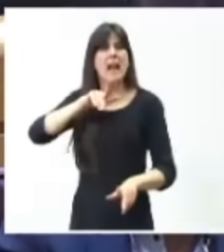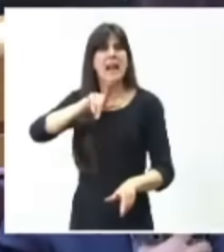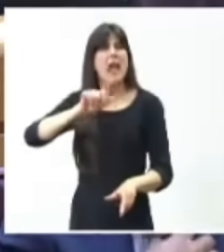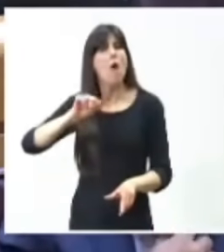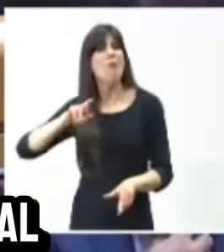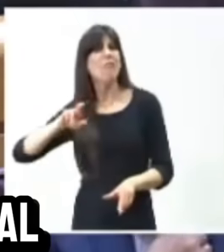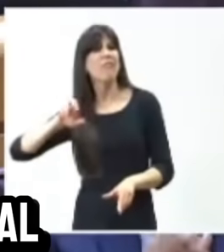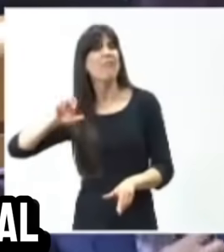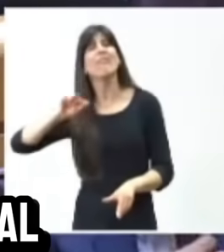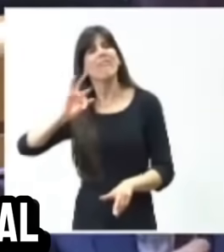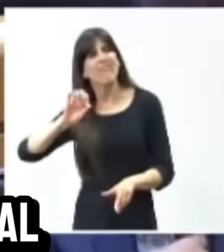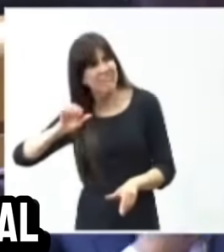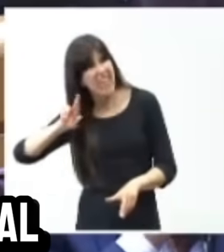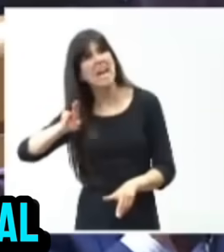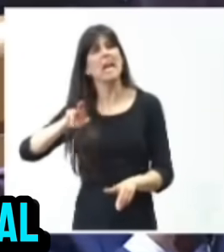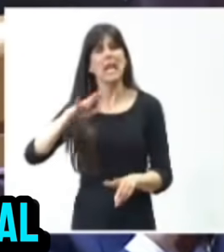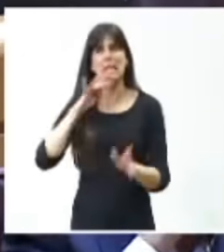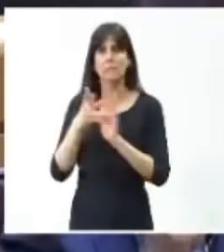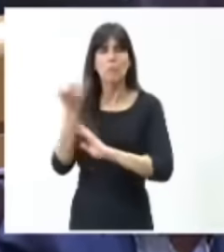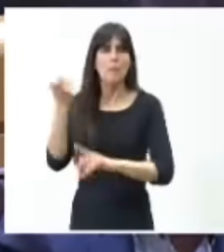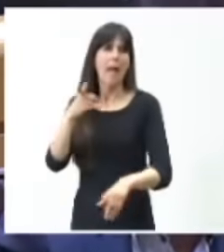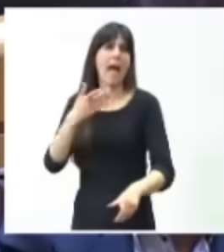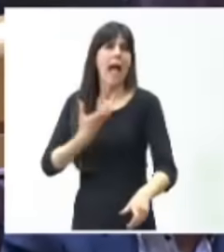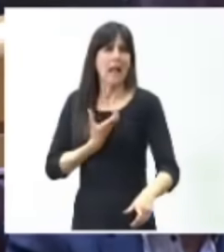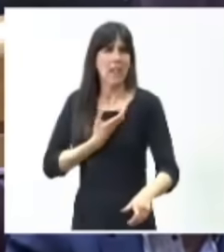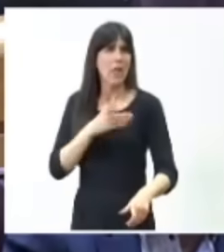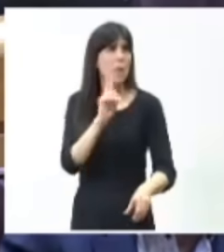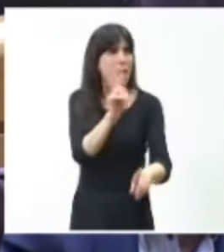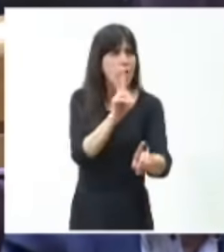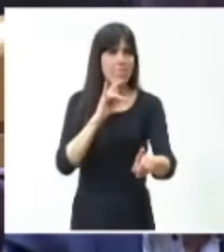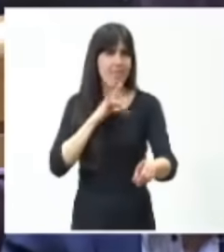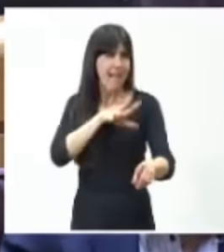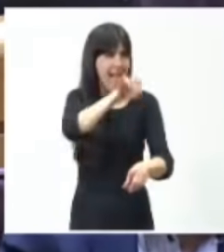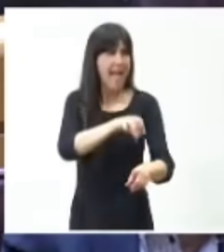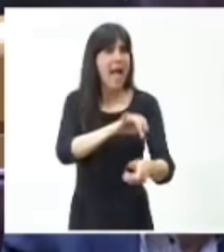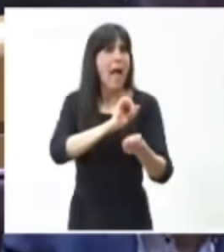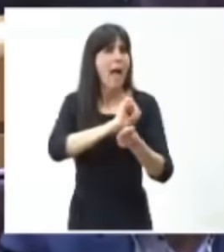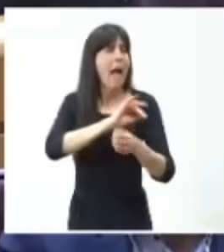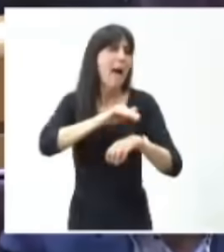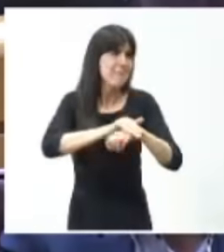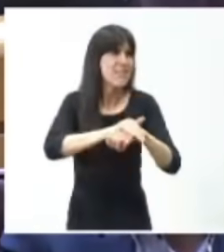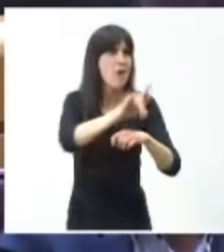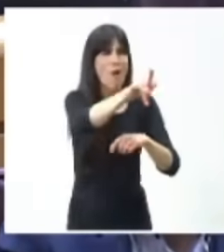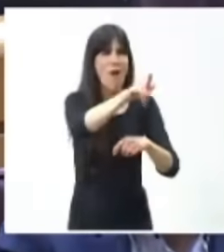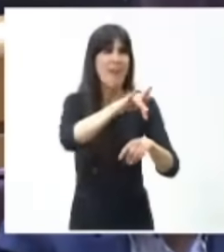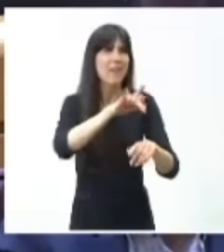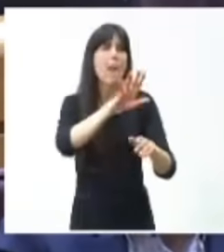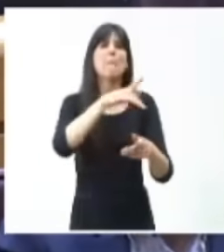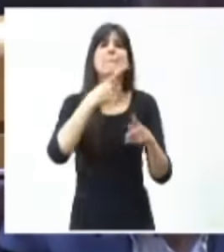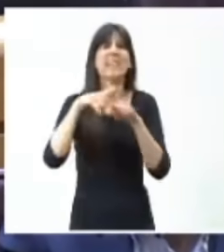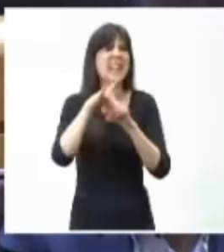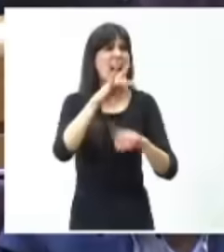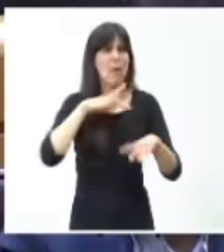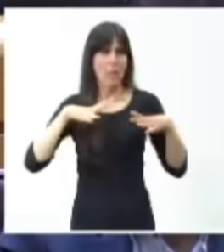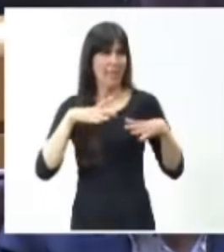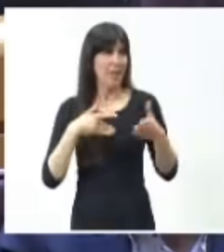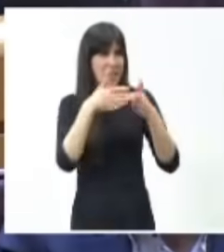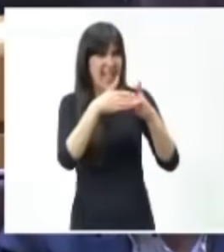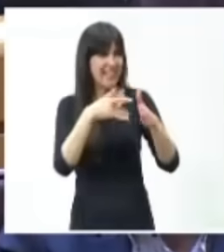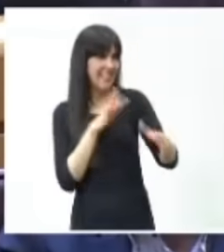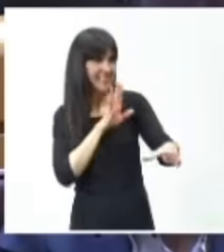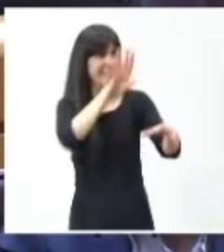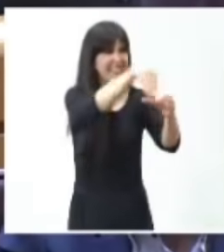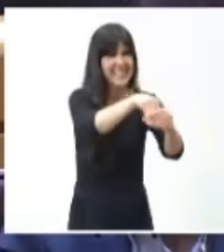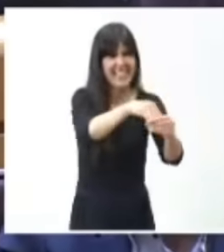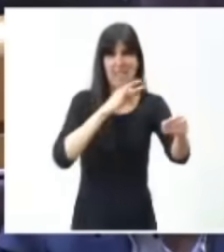Un alcalde de Valladolid compra material a un amigo. El amigo le invita a unas vacaciones en un yate. Paga las vacaciones el amigo a pesar de que el alcalde